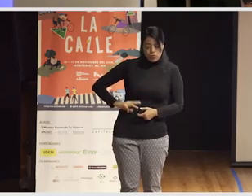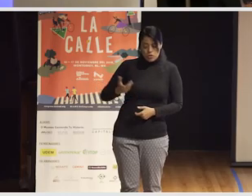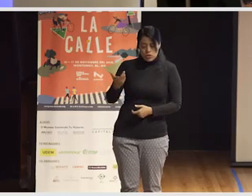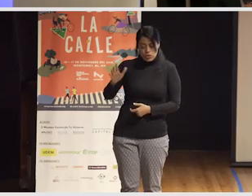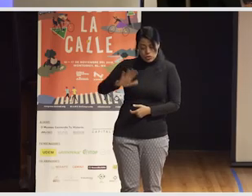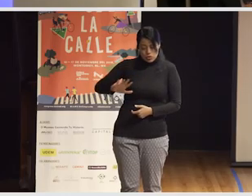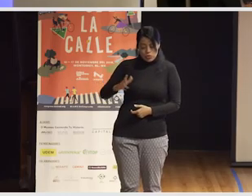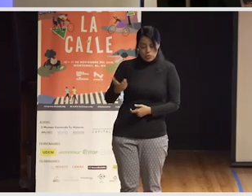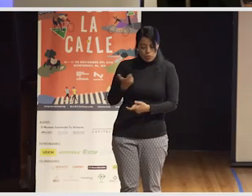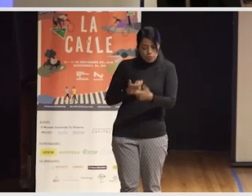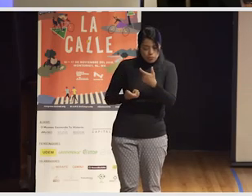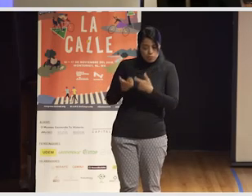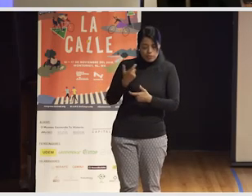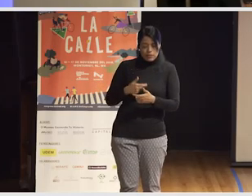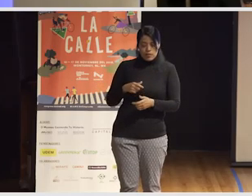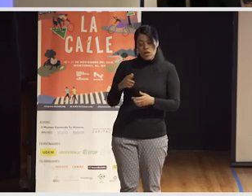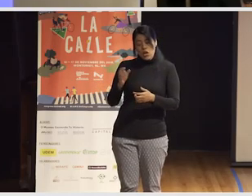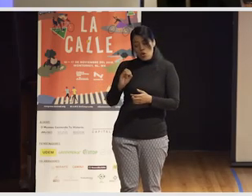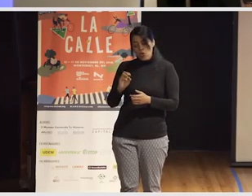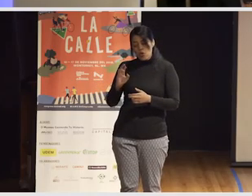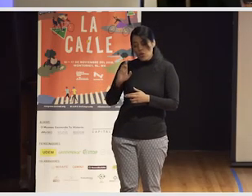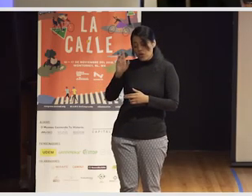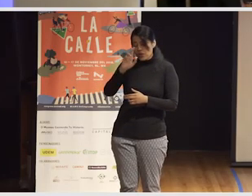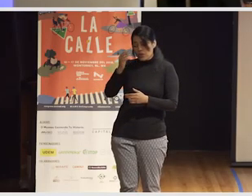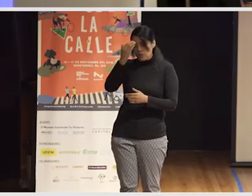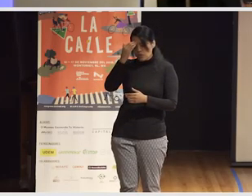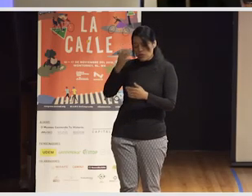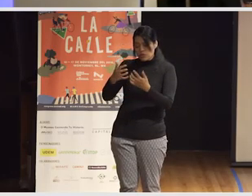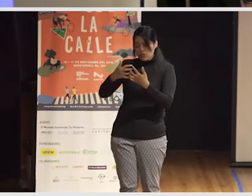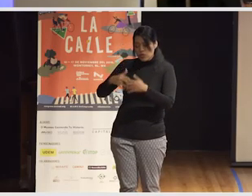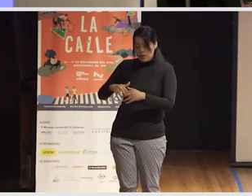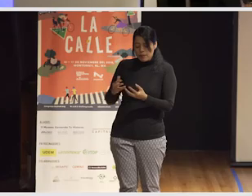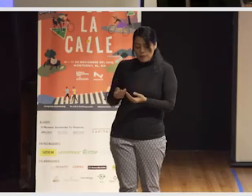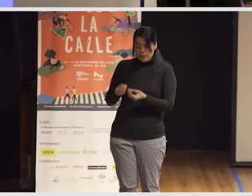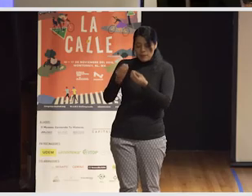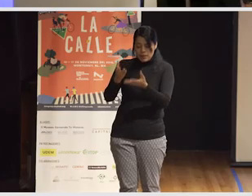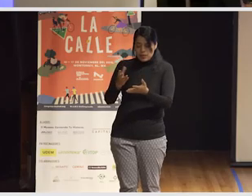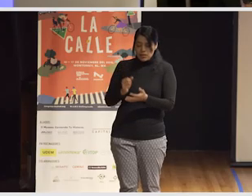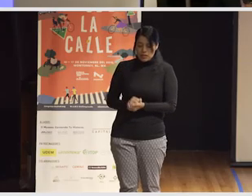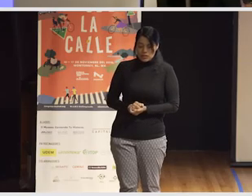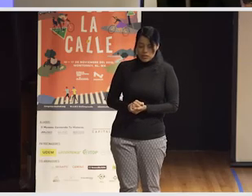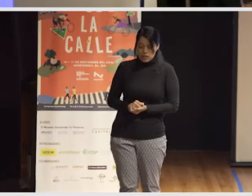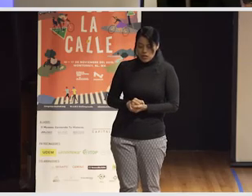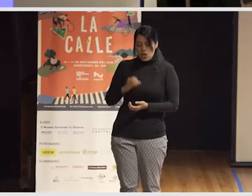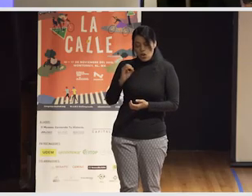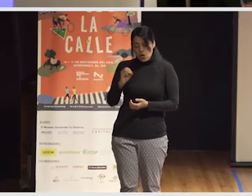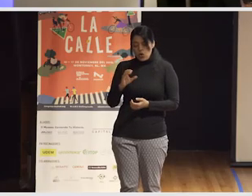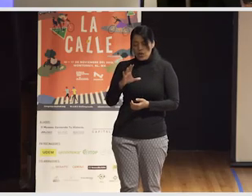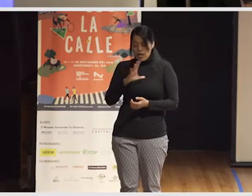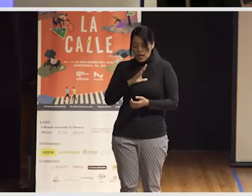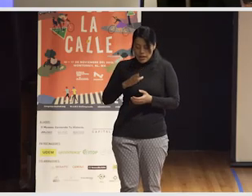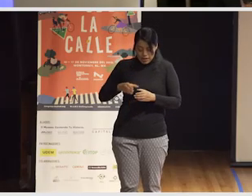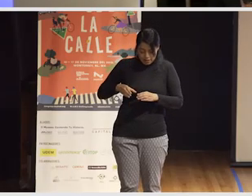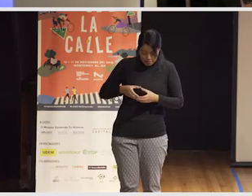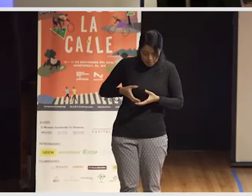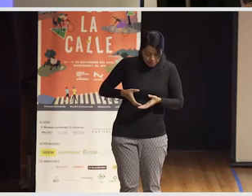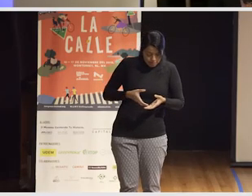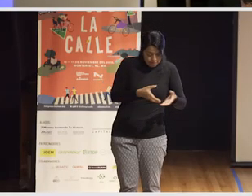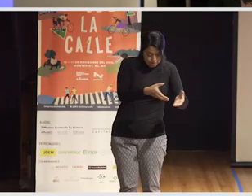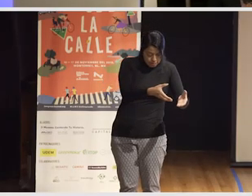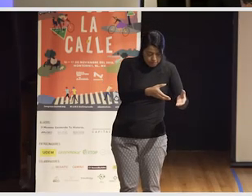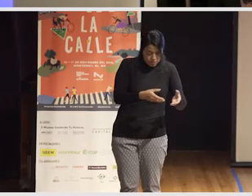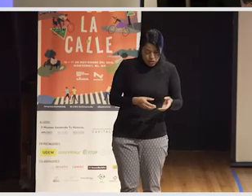reconocimientos a las empresas pero también puedes generar pues mecanismos de que de que se hagan se creen rutas o cómo se puede planificar la ruta